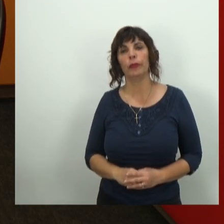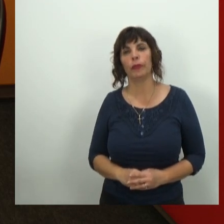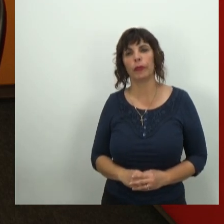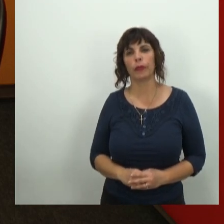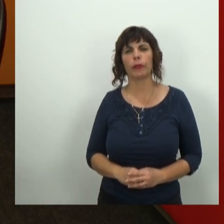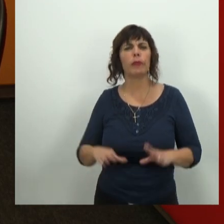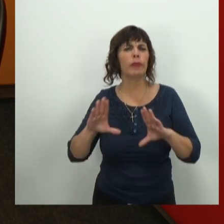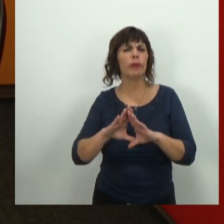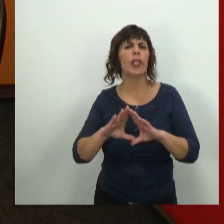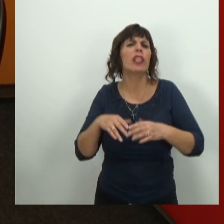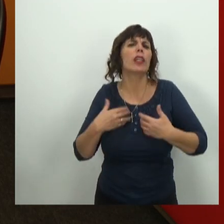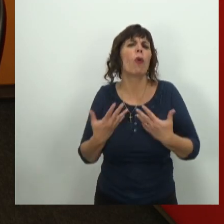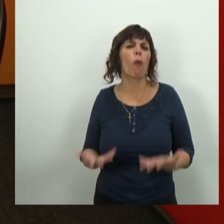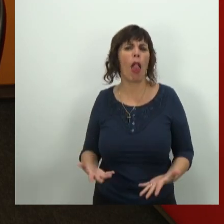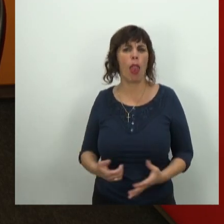¿Cuál iglesia?